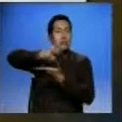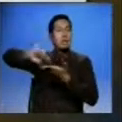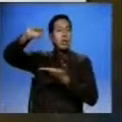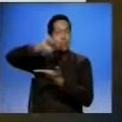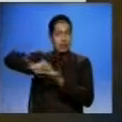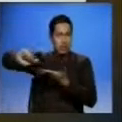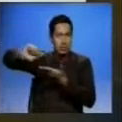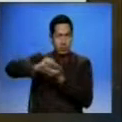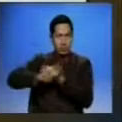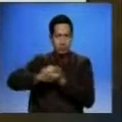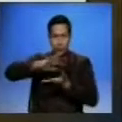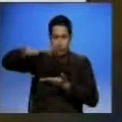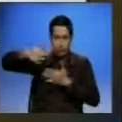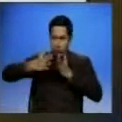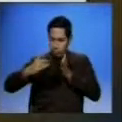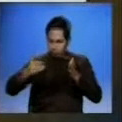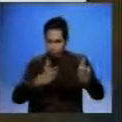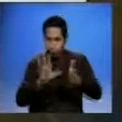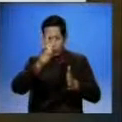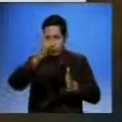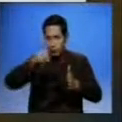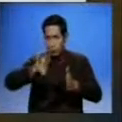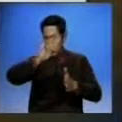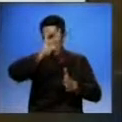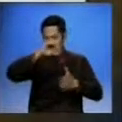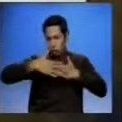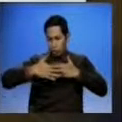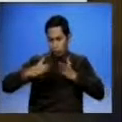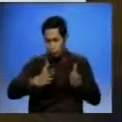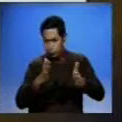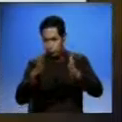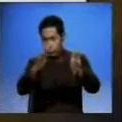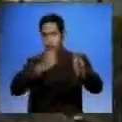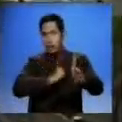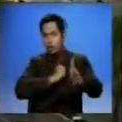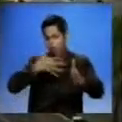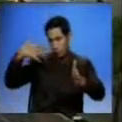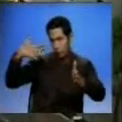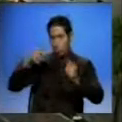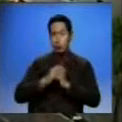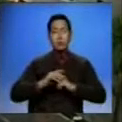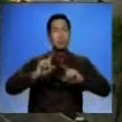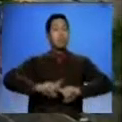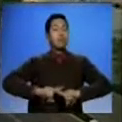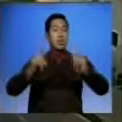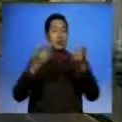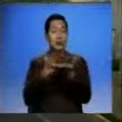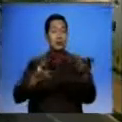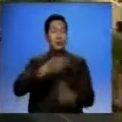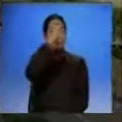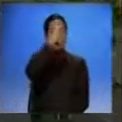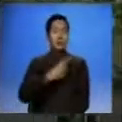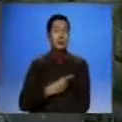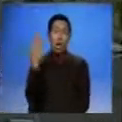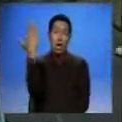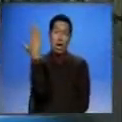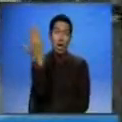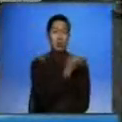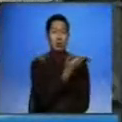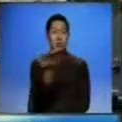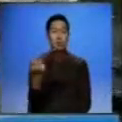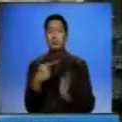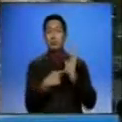la altura del kilómetro 6,8 de la avenida San Borondón. Pese a la resolución, los alcaldes han